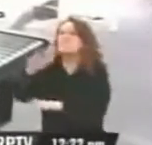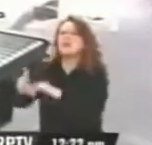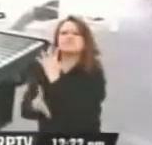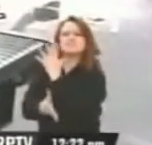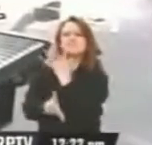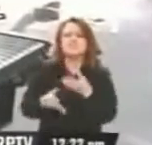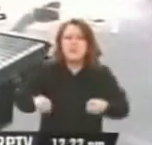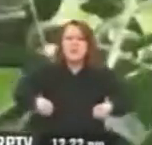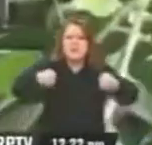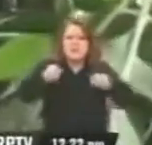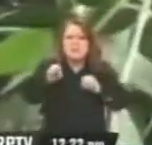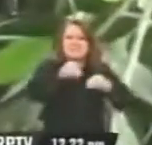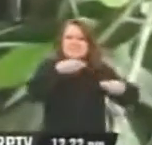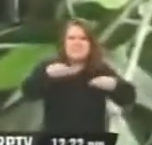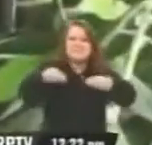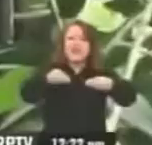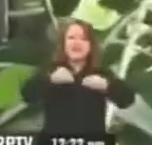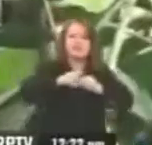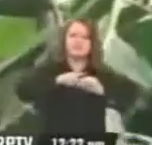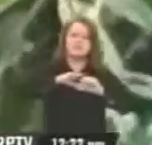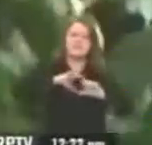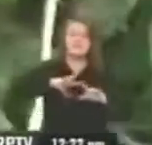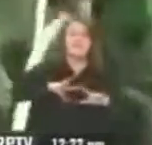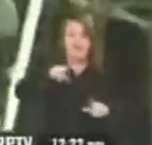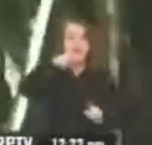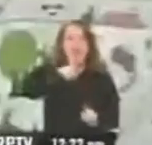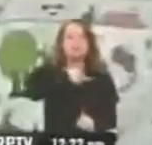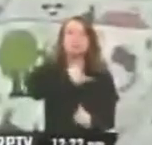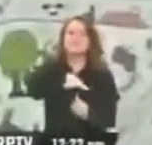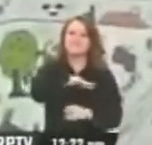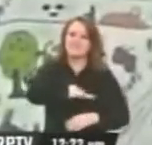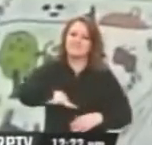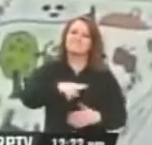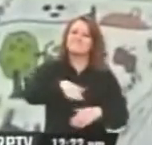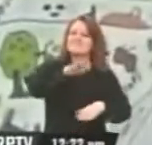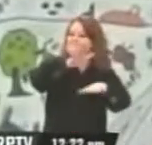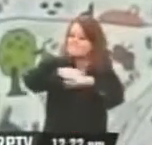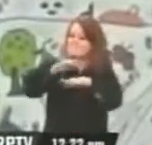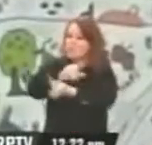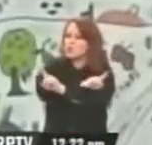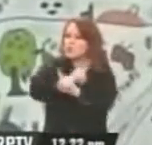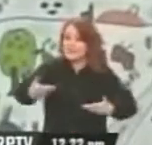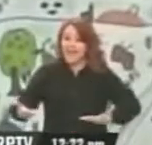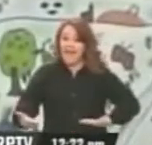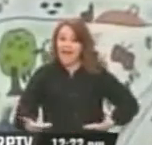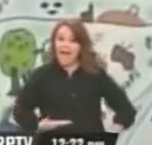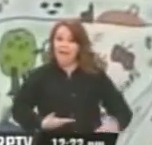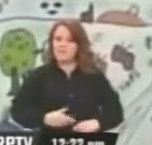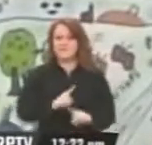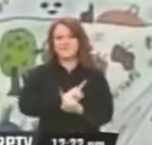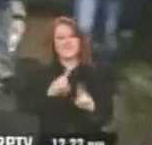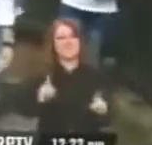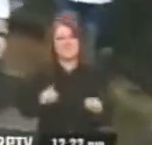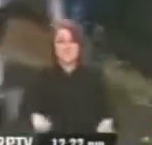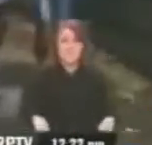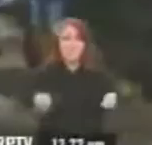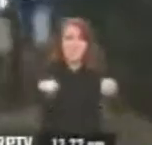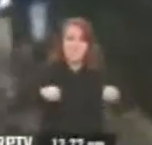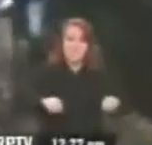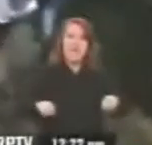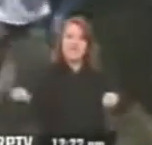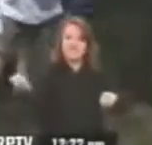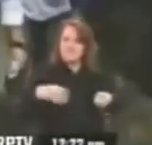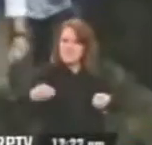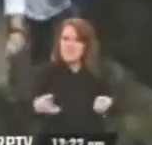Las alarmantes cifras son de la Organización Internacional de Conservación de la Naturaleza, WWF, y